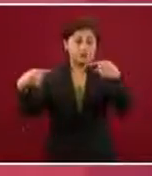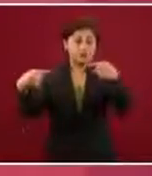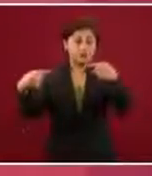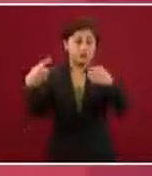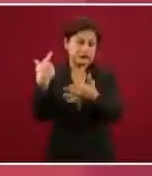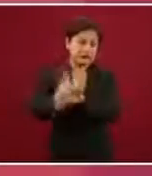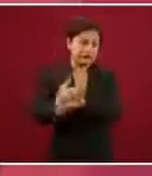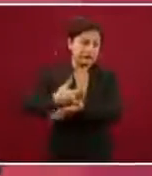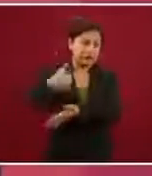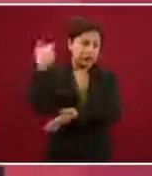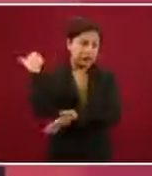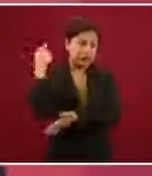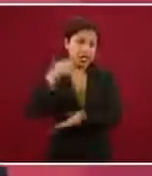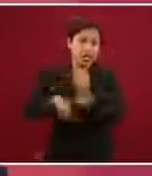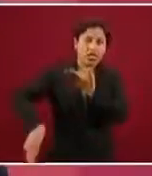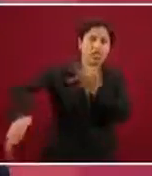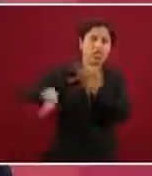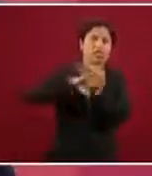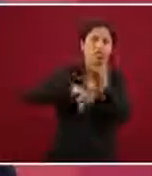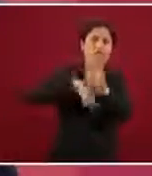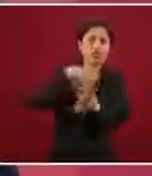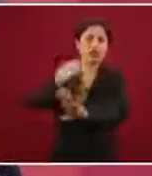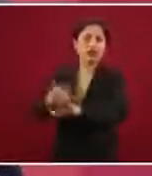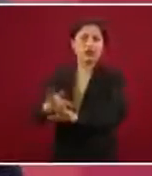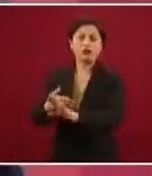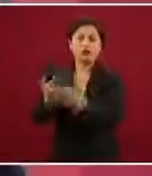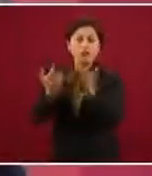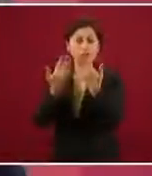extrema, radical entre las partes.